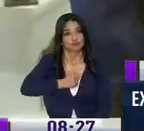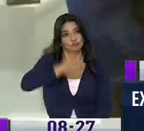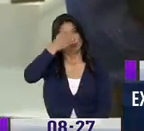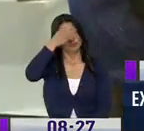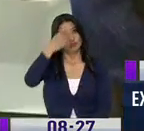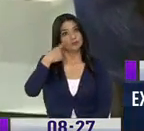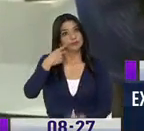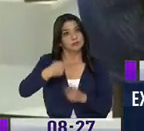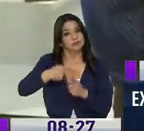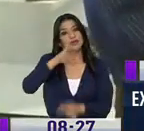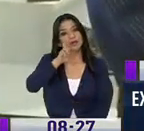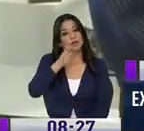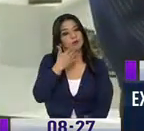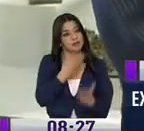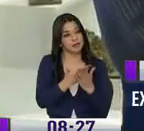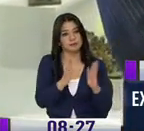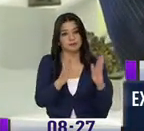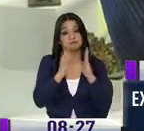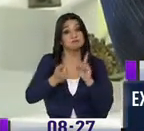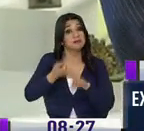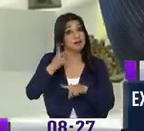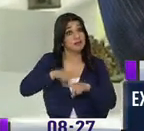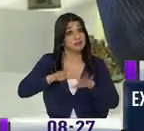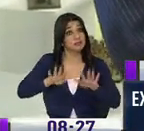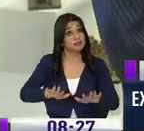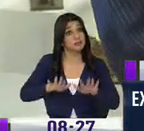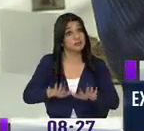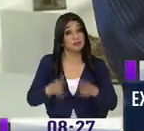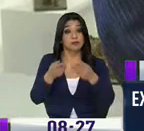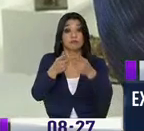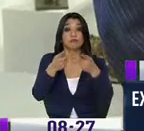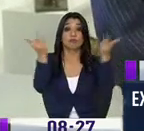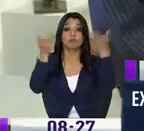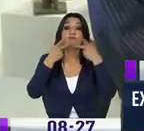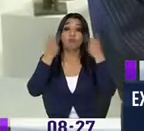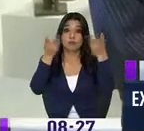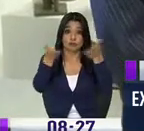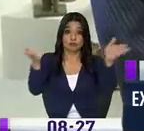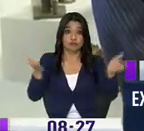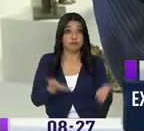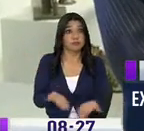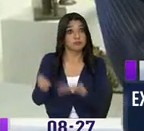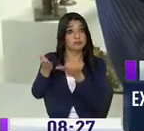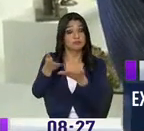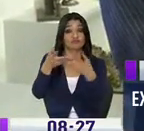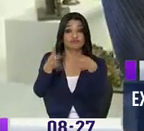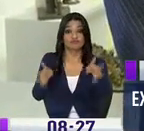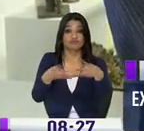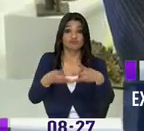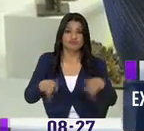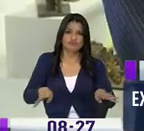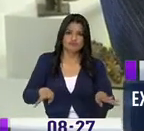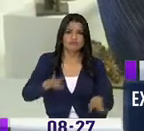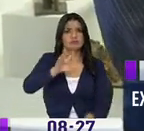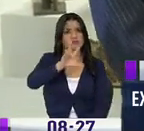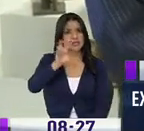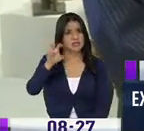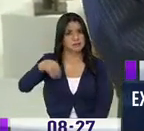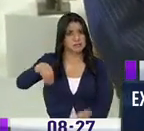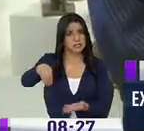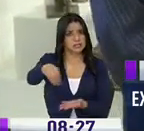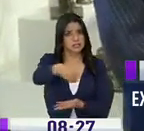Raúl Codena. Gracias por acompañarnos. Es la primera vez que se abre al público este Belén, que tiene más de 300